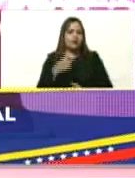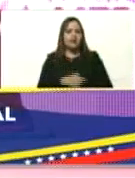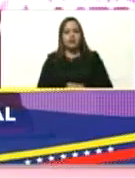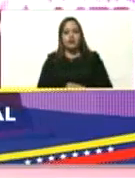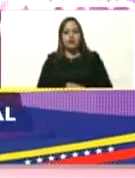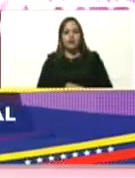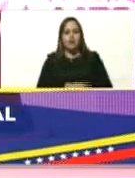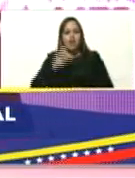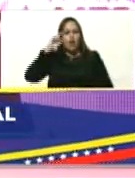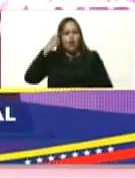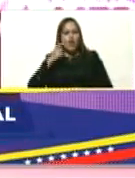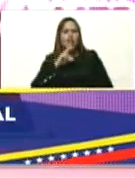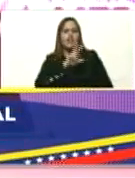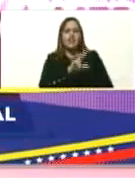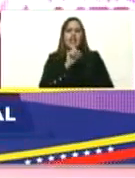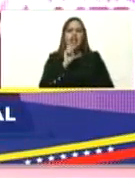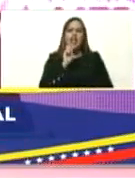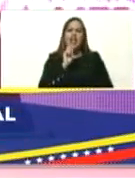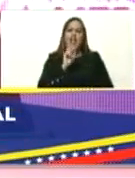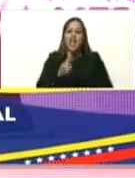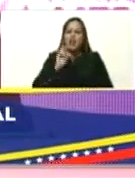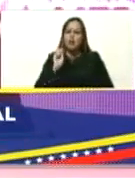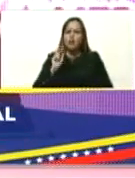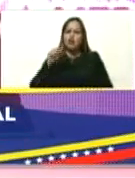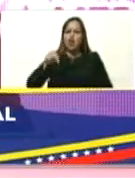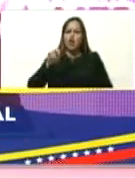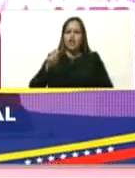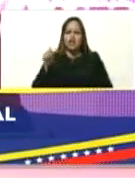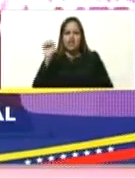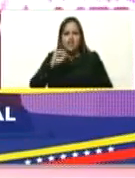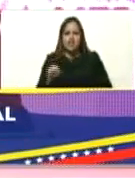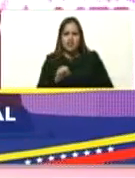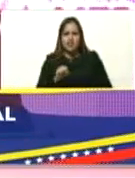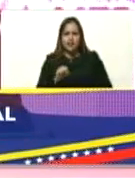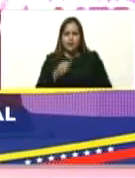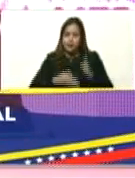del 3R.net rumbo 2030 o más.